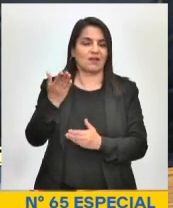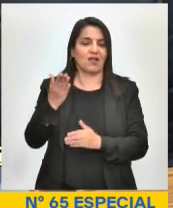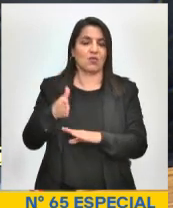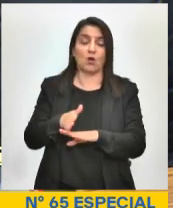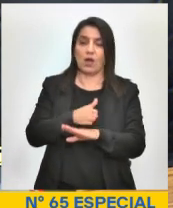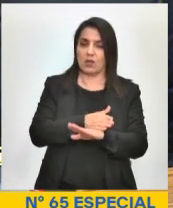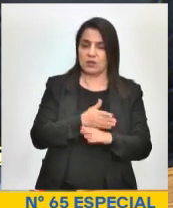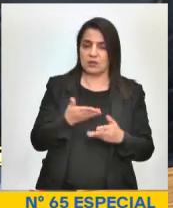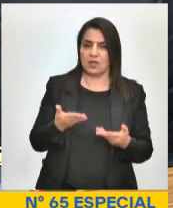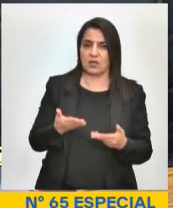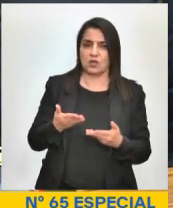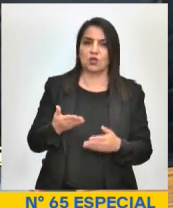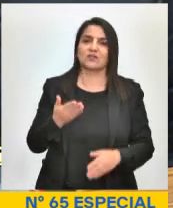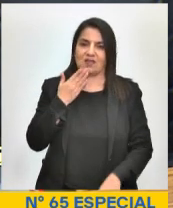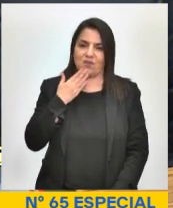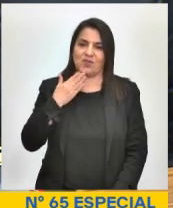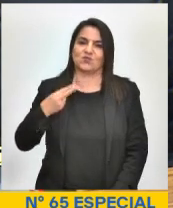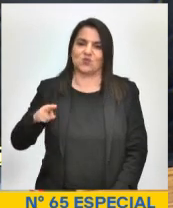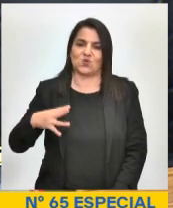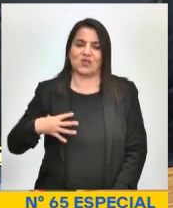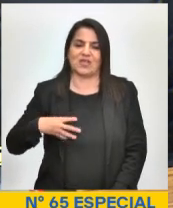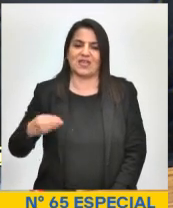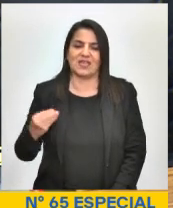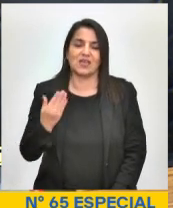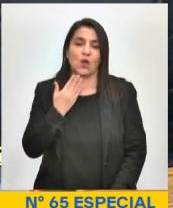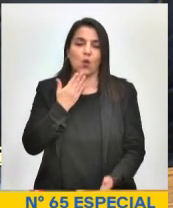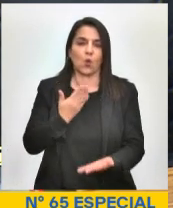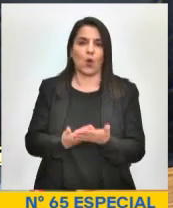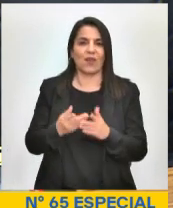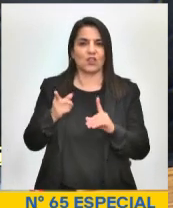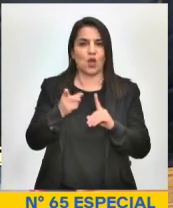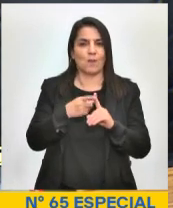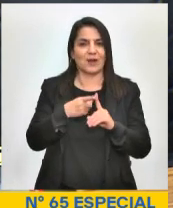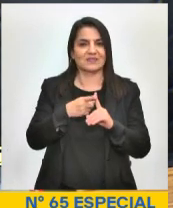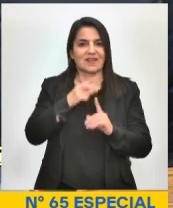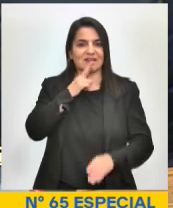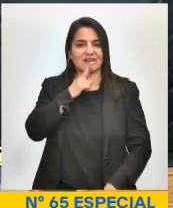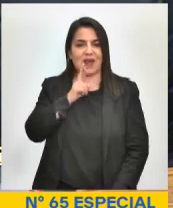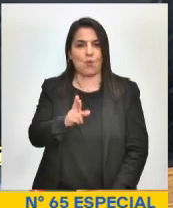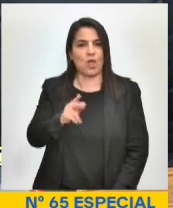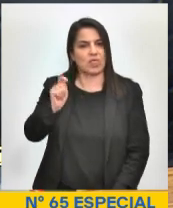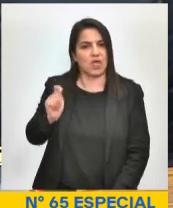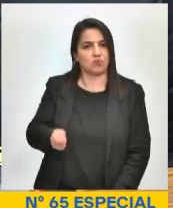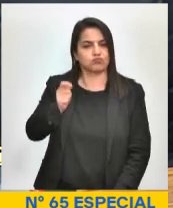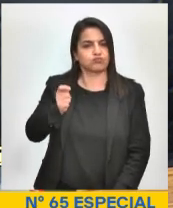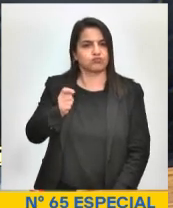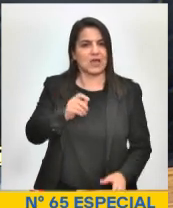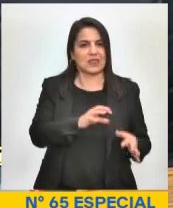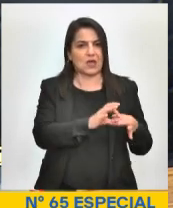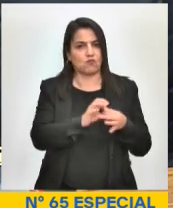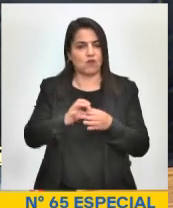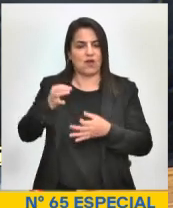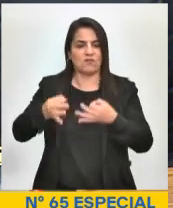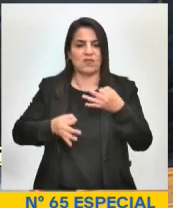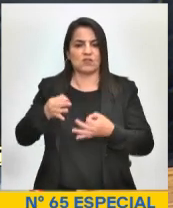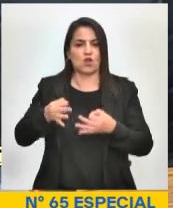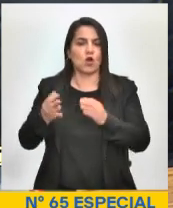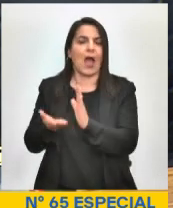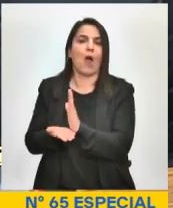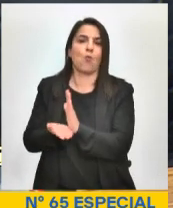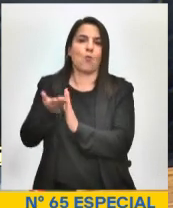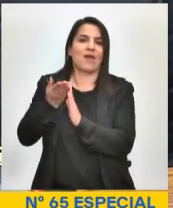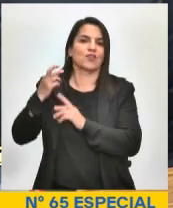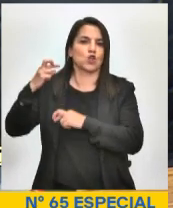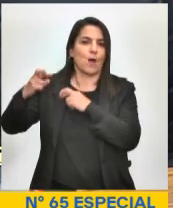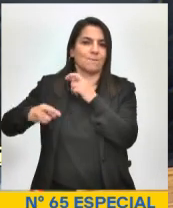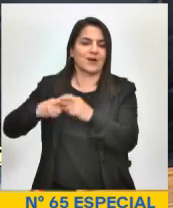por cierto, incluye a su hija. Máxime, cuando la participación en la resolución de una causa tiene a su haber un aumento patrimonial evidente en el mismo, que el